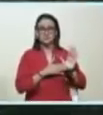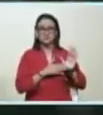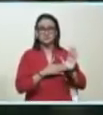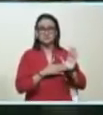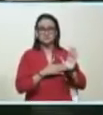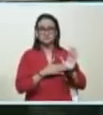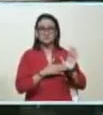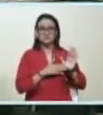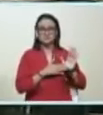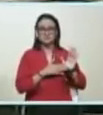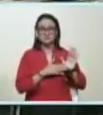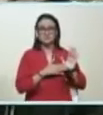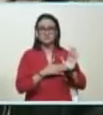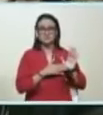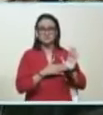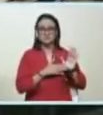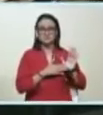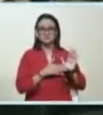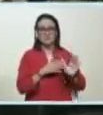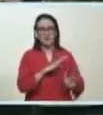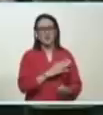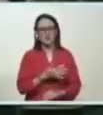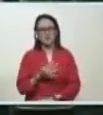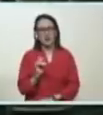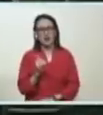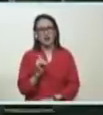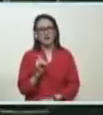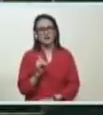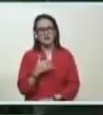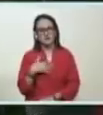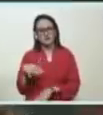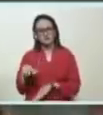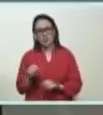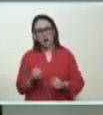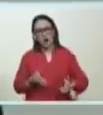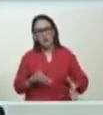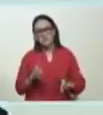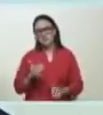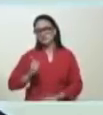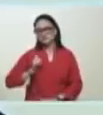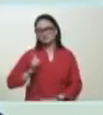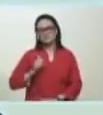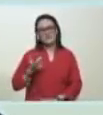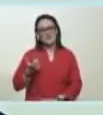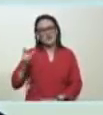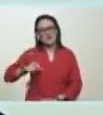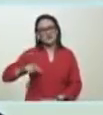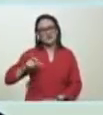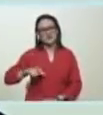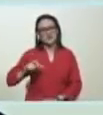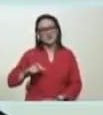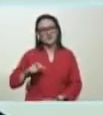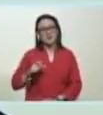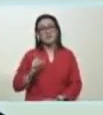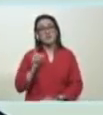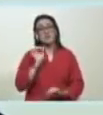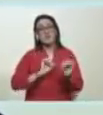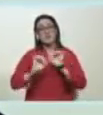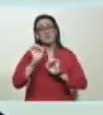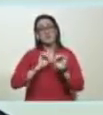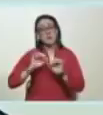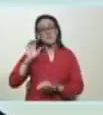Porque poder y fuerza tenemos para tomar el camino que sea necesario si se trata de defender